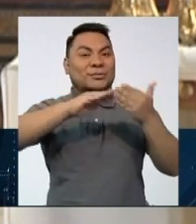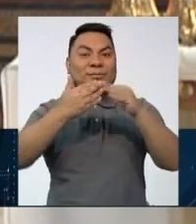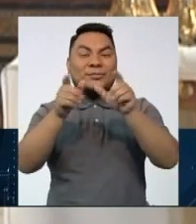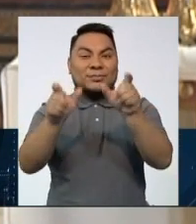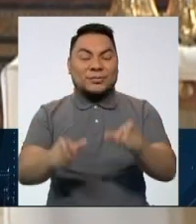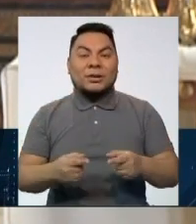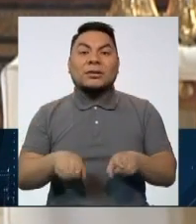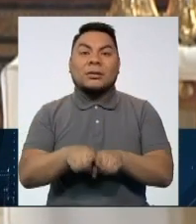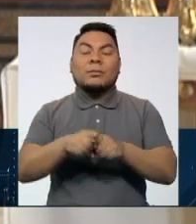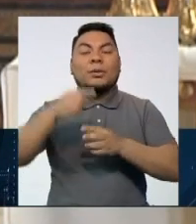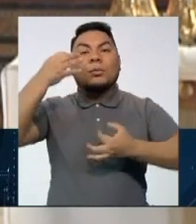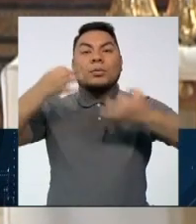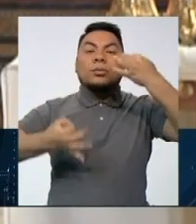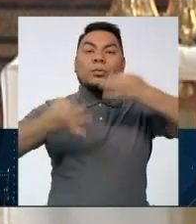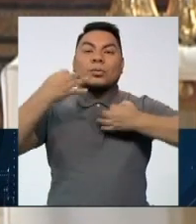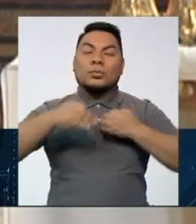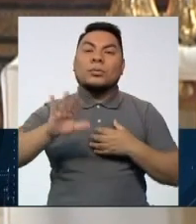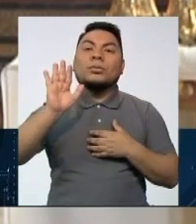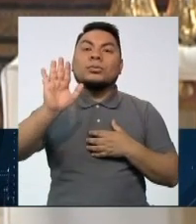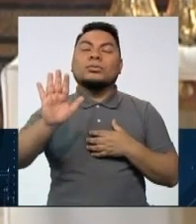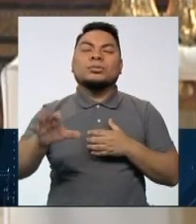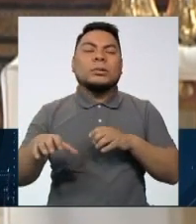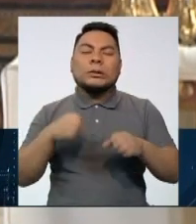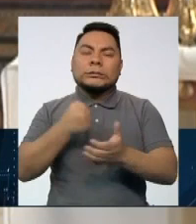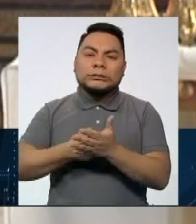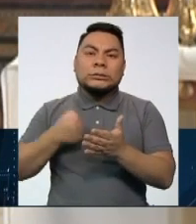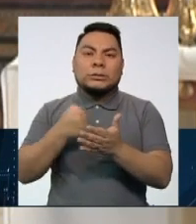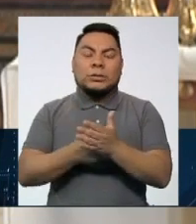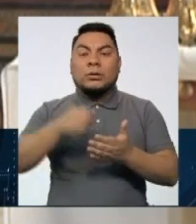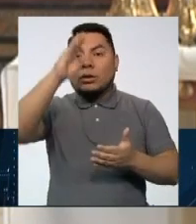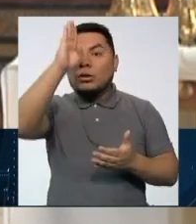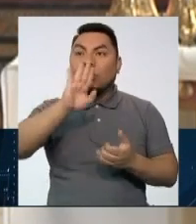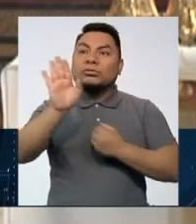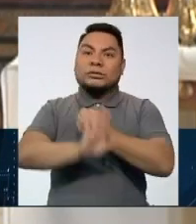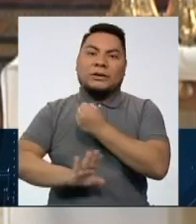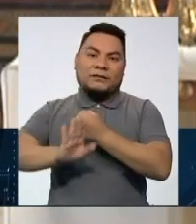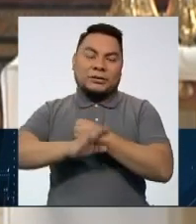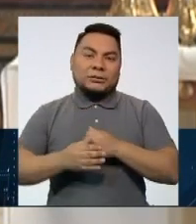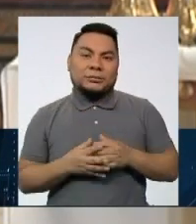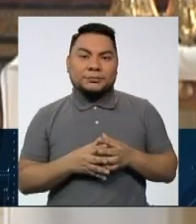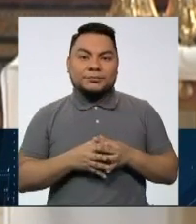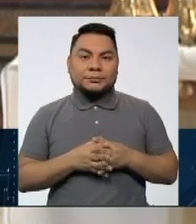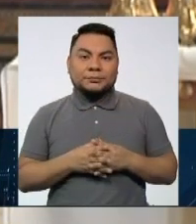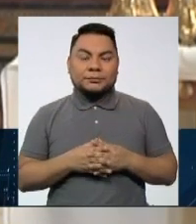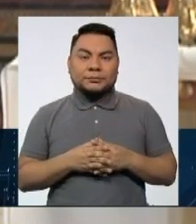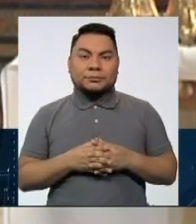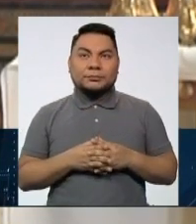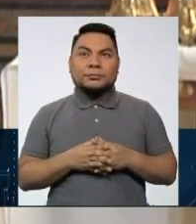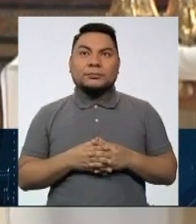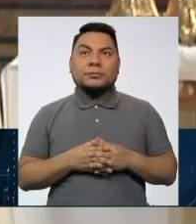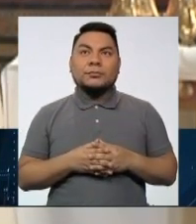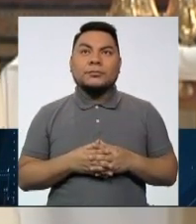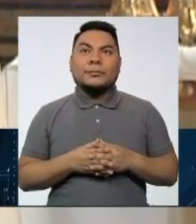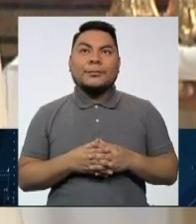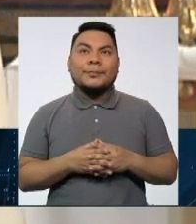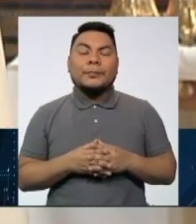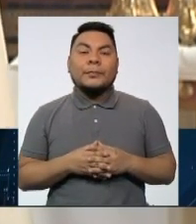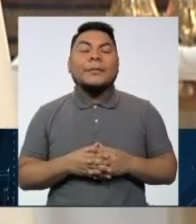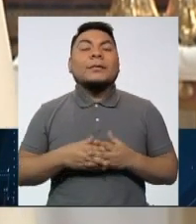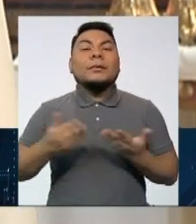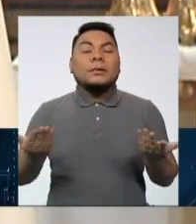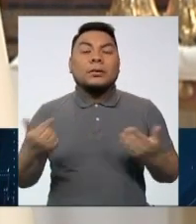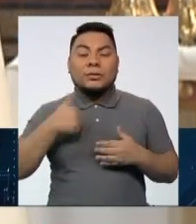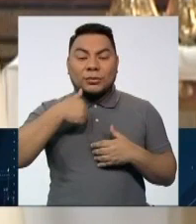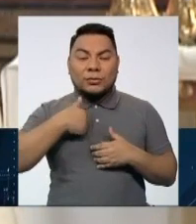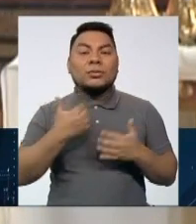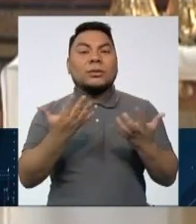y por la justicia de su causa que Dios defiende. Y aquí no puedo